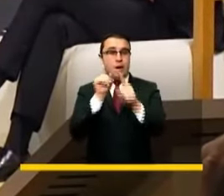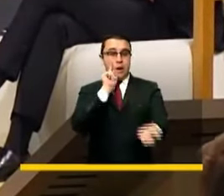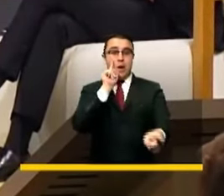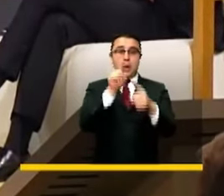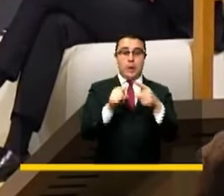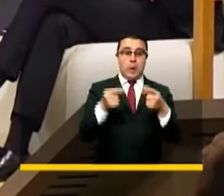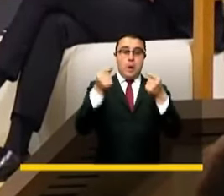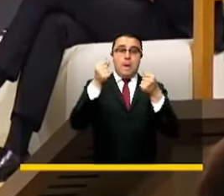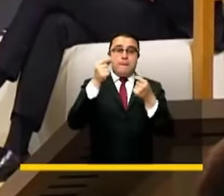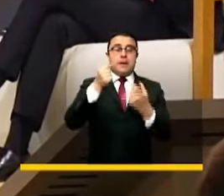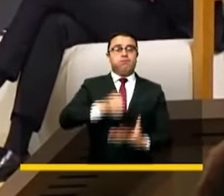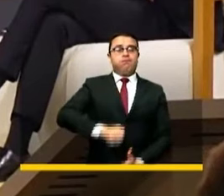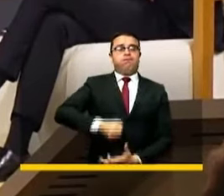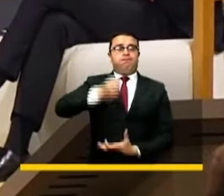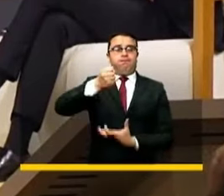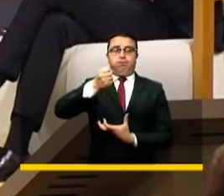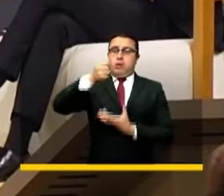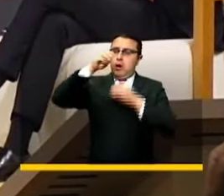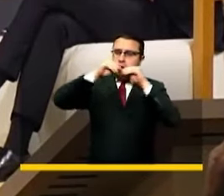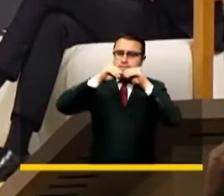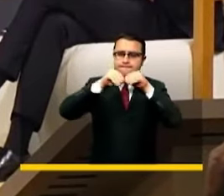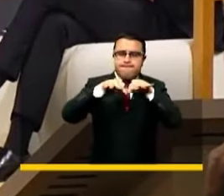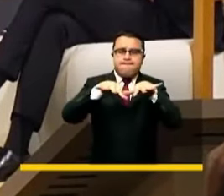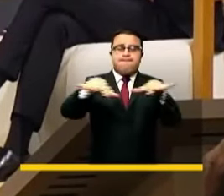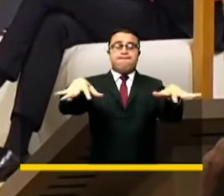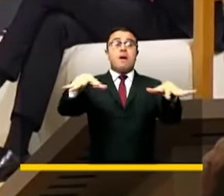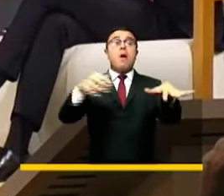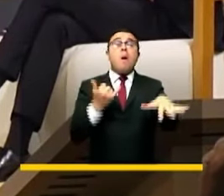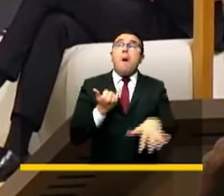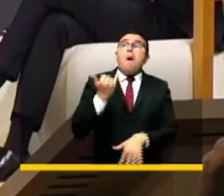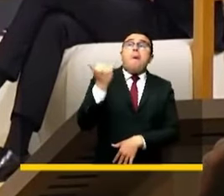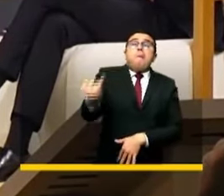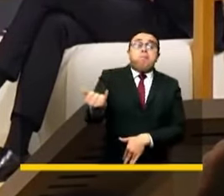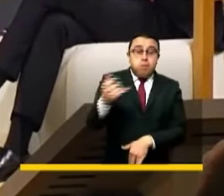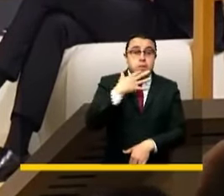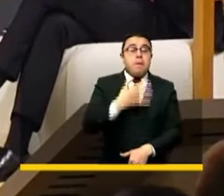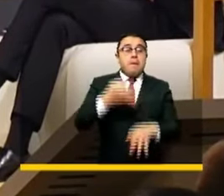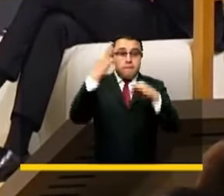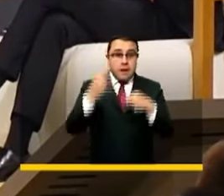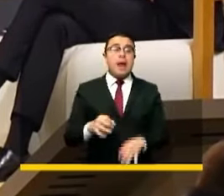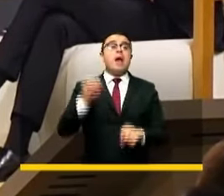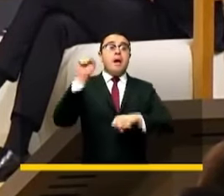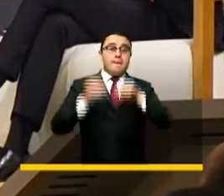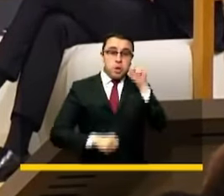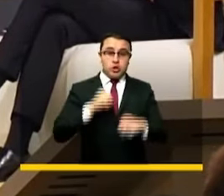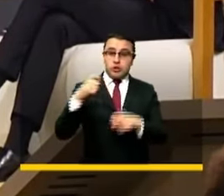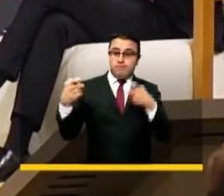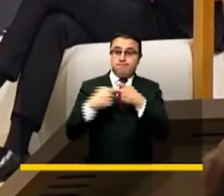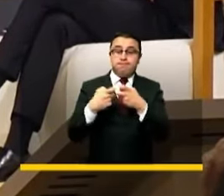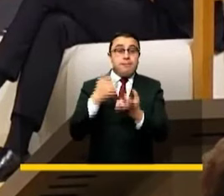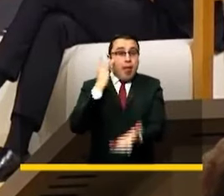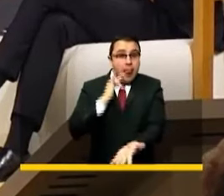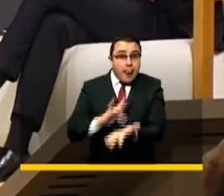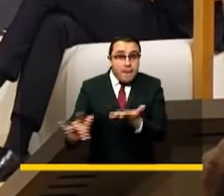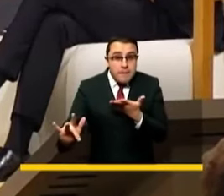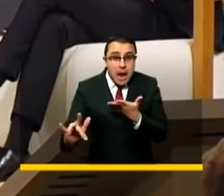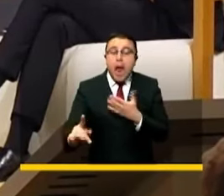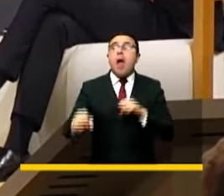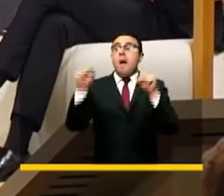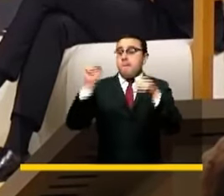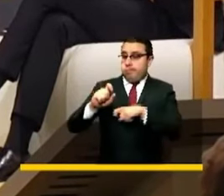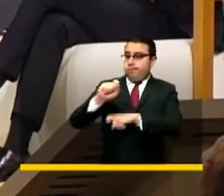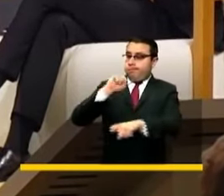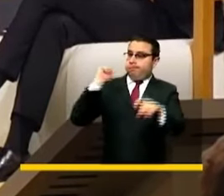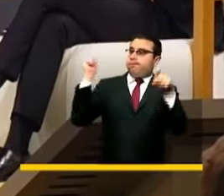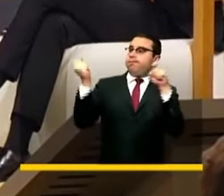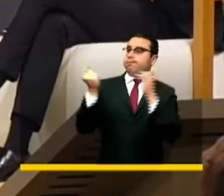dineros públicos a escala universal hacia donde están las posibilidades de las energías limpias, de la